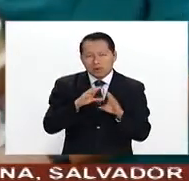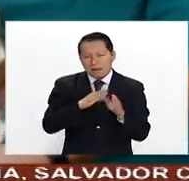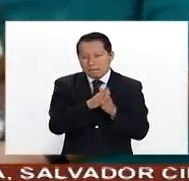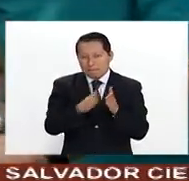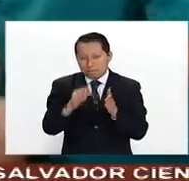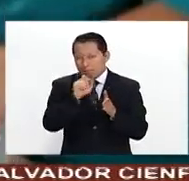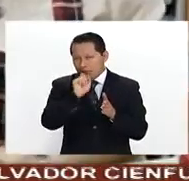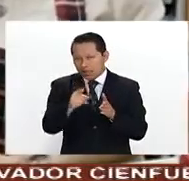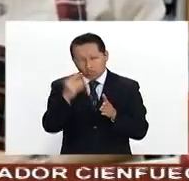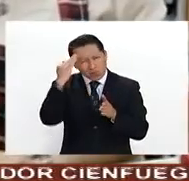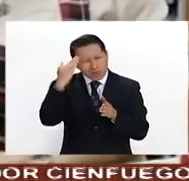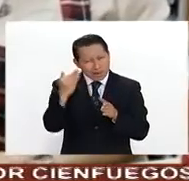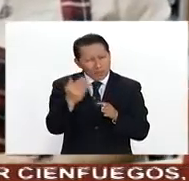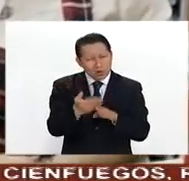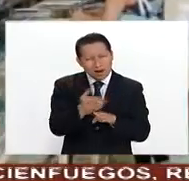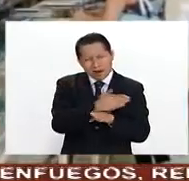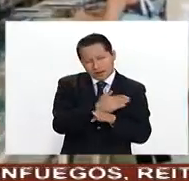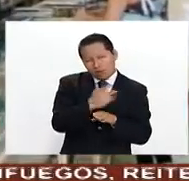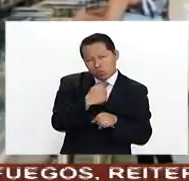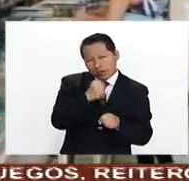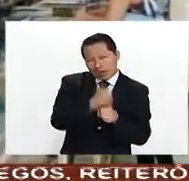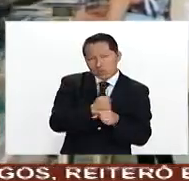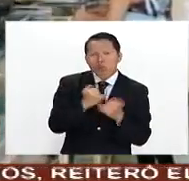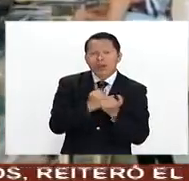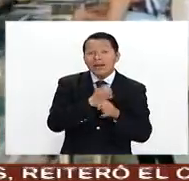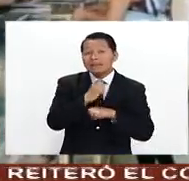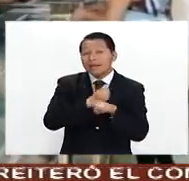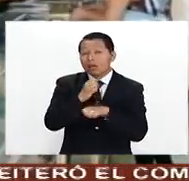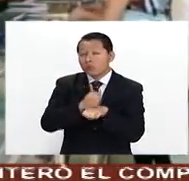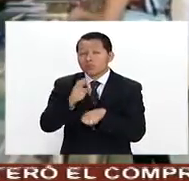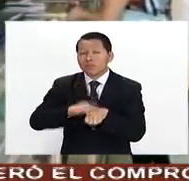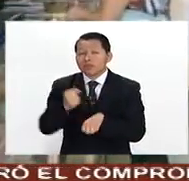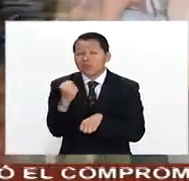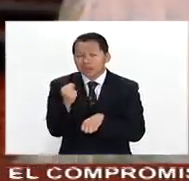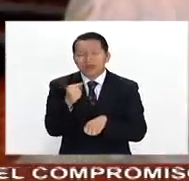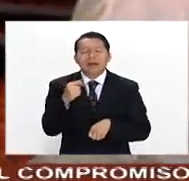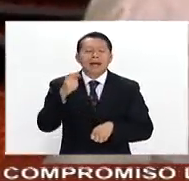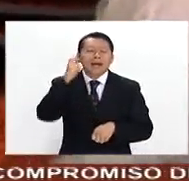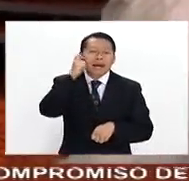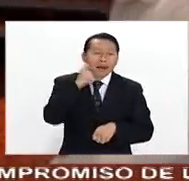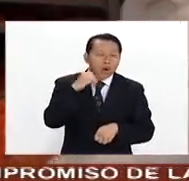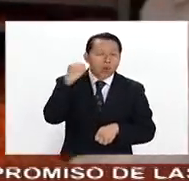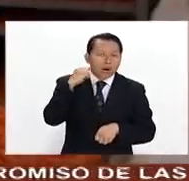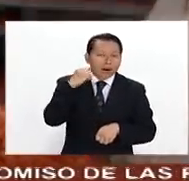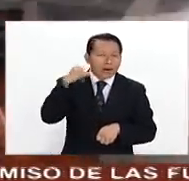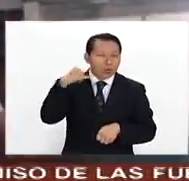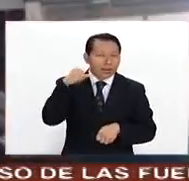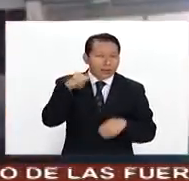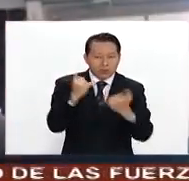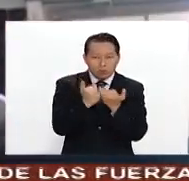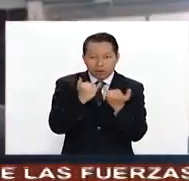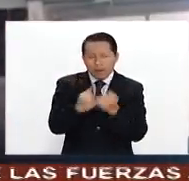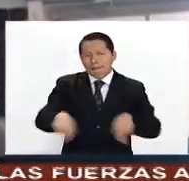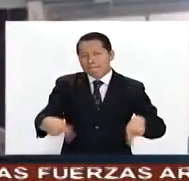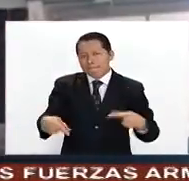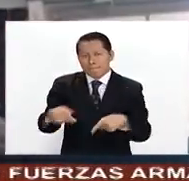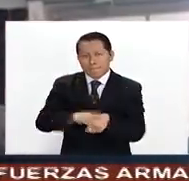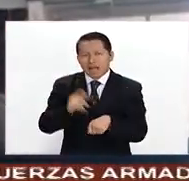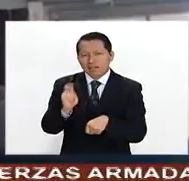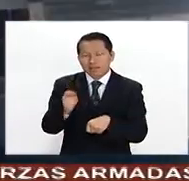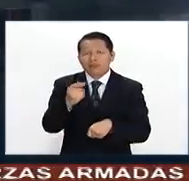periodo, pero del año pasado. Los estados con una menor desocupación fueron Guerrero, Oaxaca y Yucatán, mientras que la informalidad se ubicó